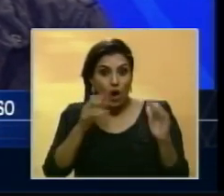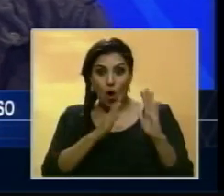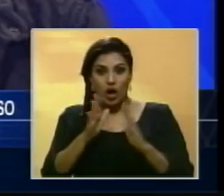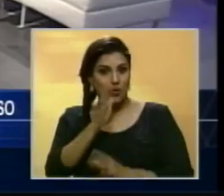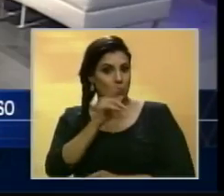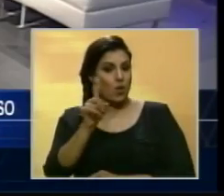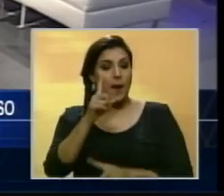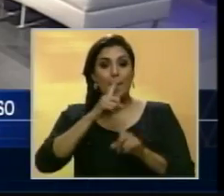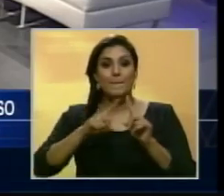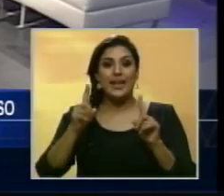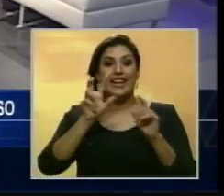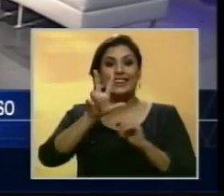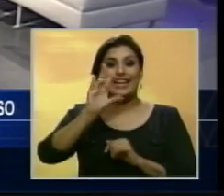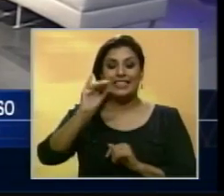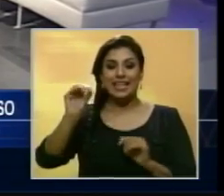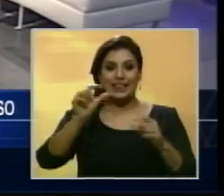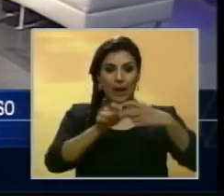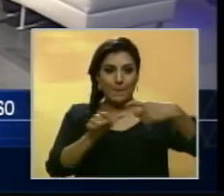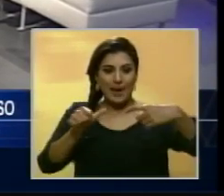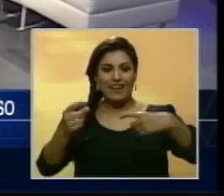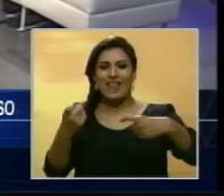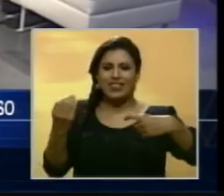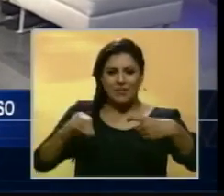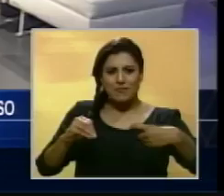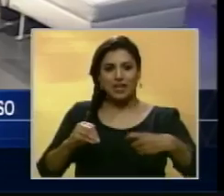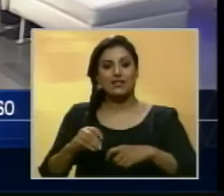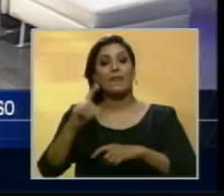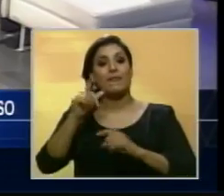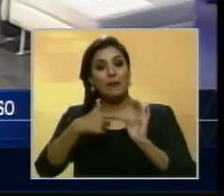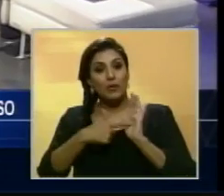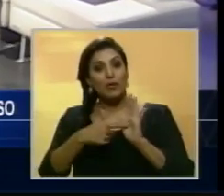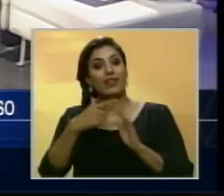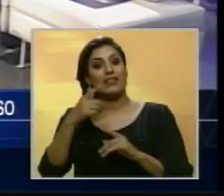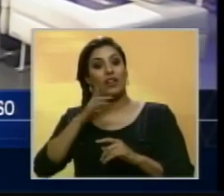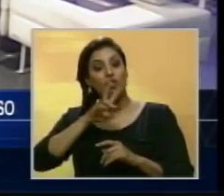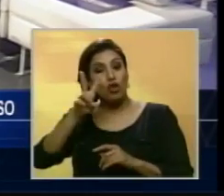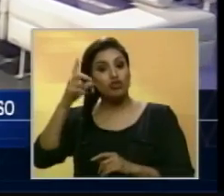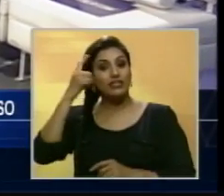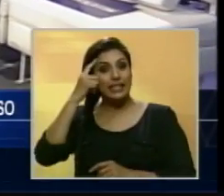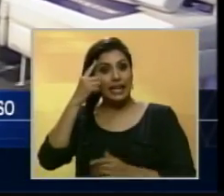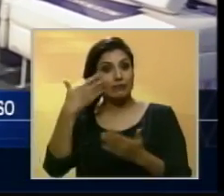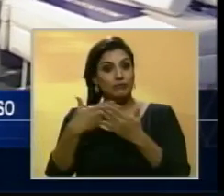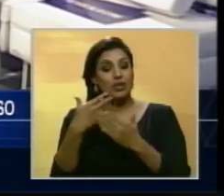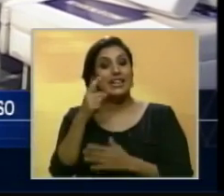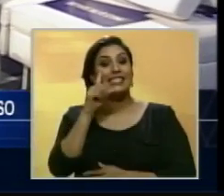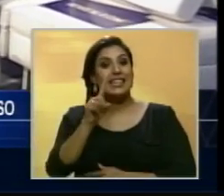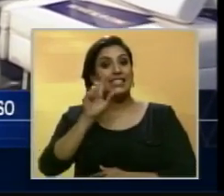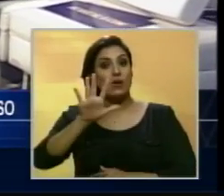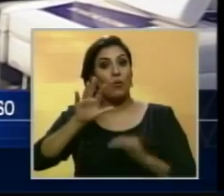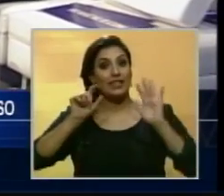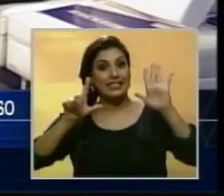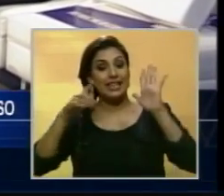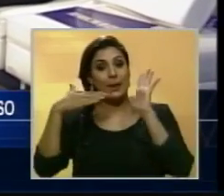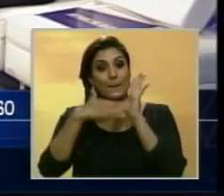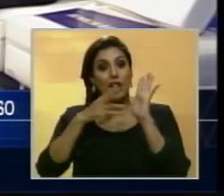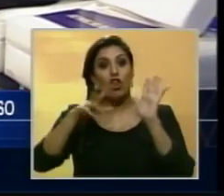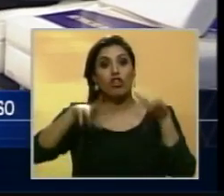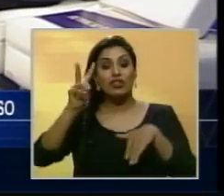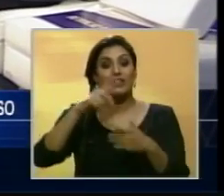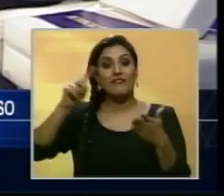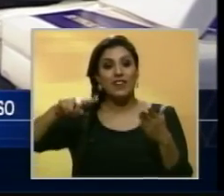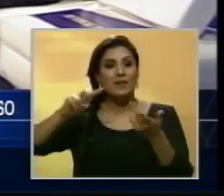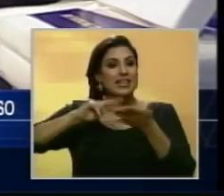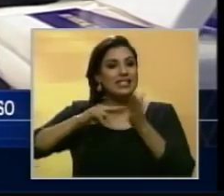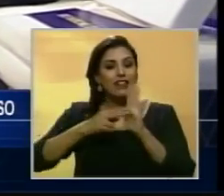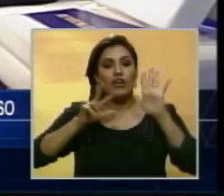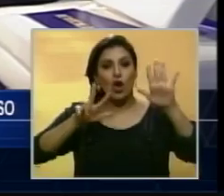horarios y que las 300 máquinas captahuellas son insuficientes. Resaltó que tras 2 días se han validado 157.012 firmas, lo que